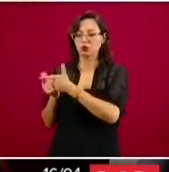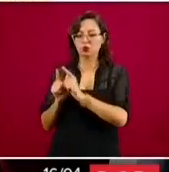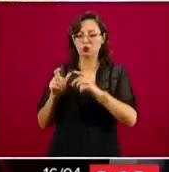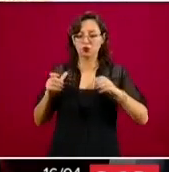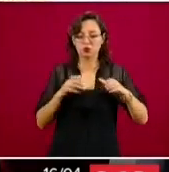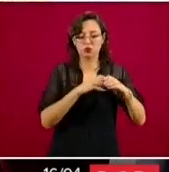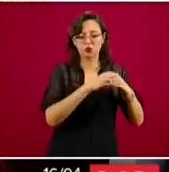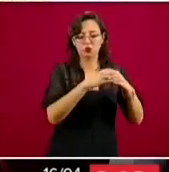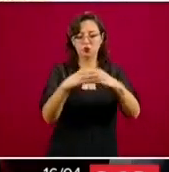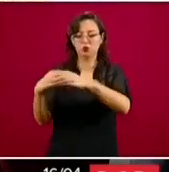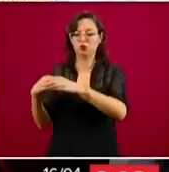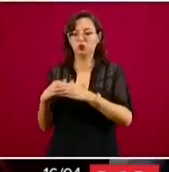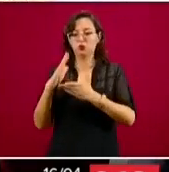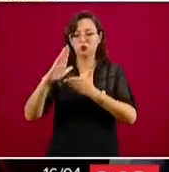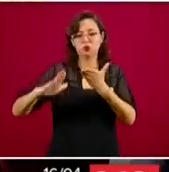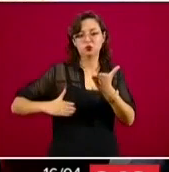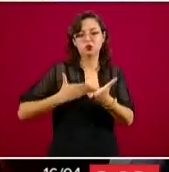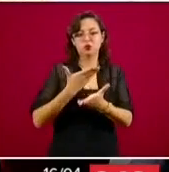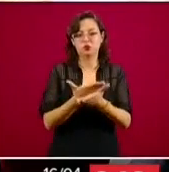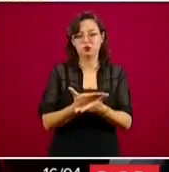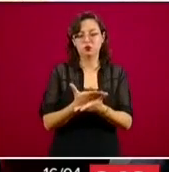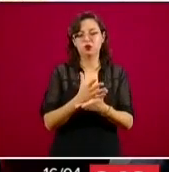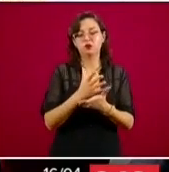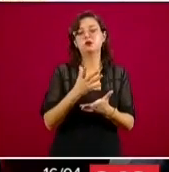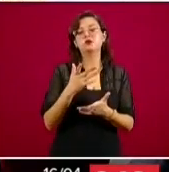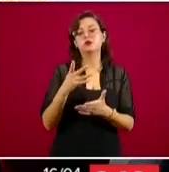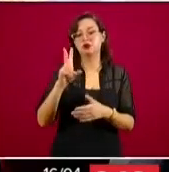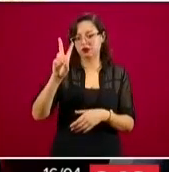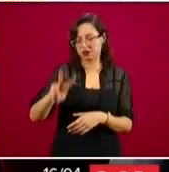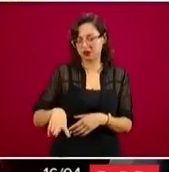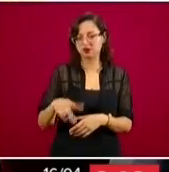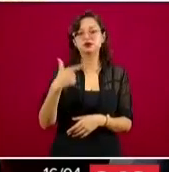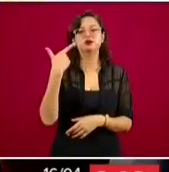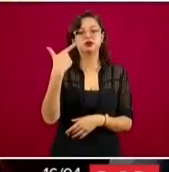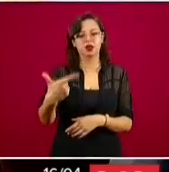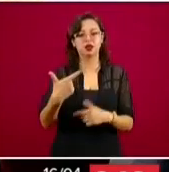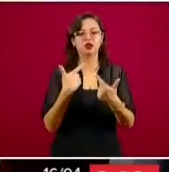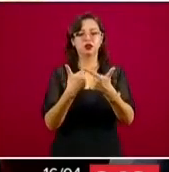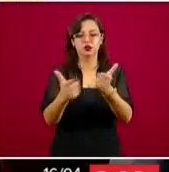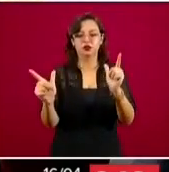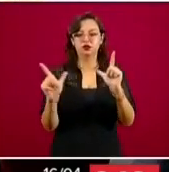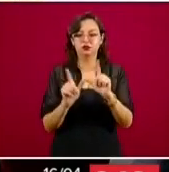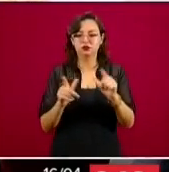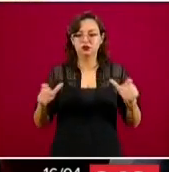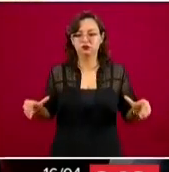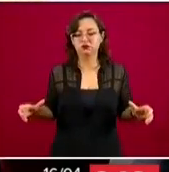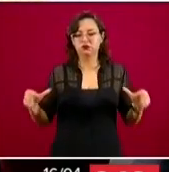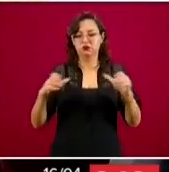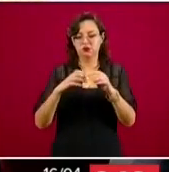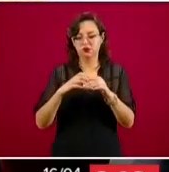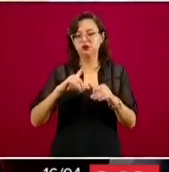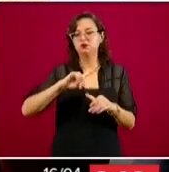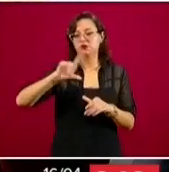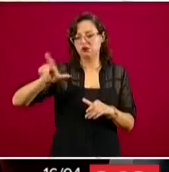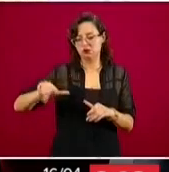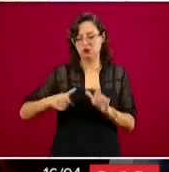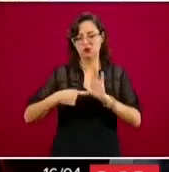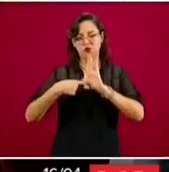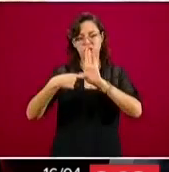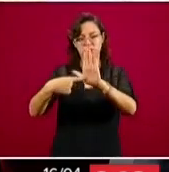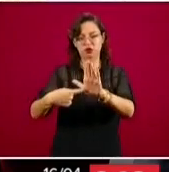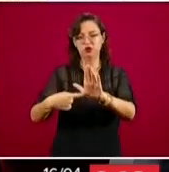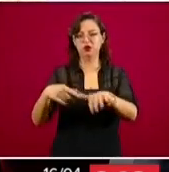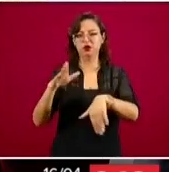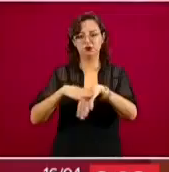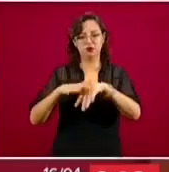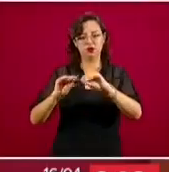esta proposición, pero son 7 grupos académicos que en su momento pondremos de manera extensiva una vez que corroboremos